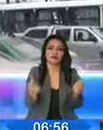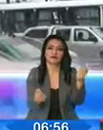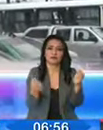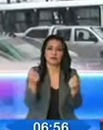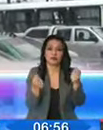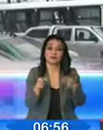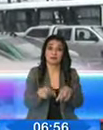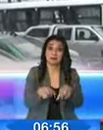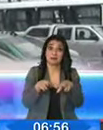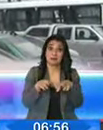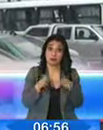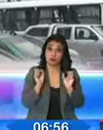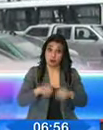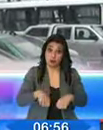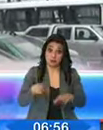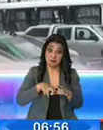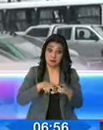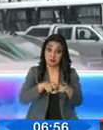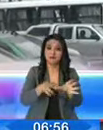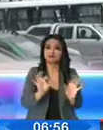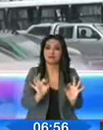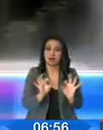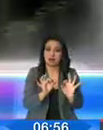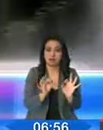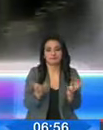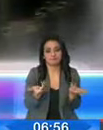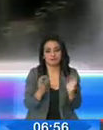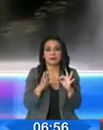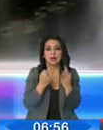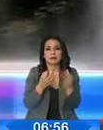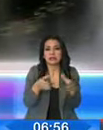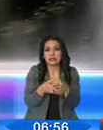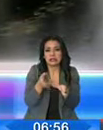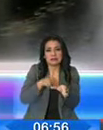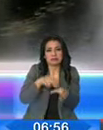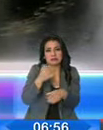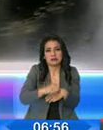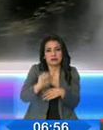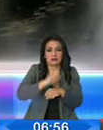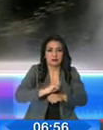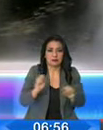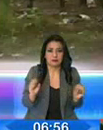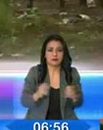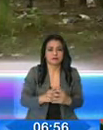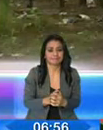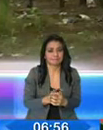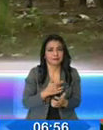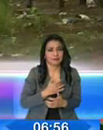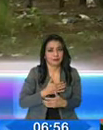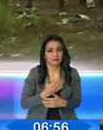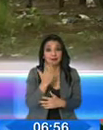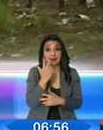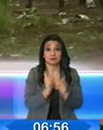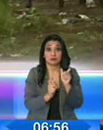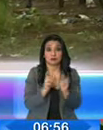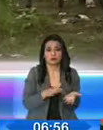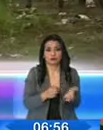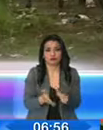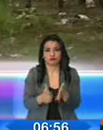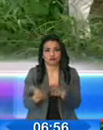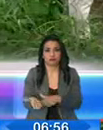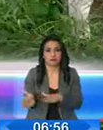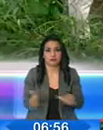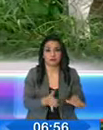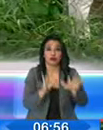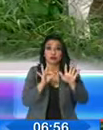el transporte de pasajeros. Lastimosamente, tuvieron que fallecer 3 personas y tenemos